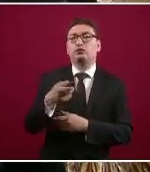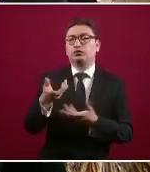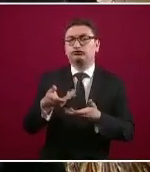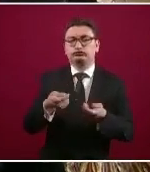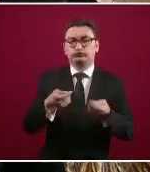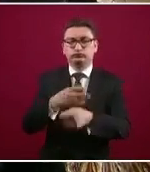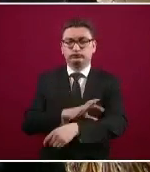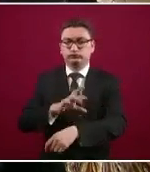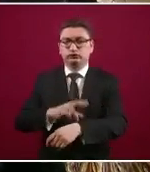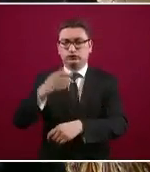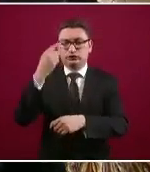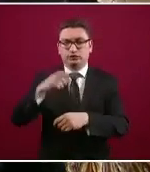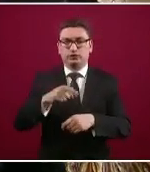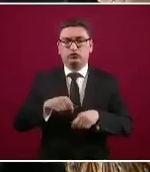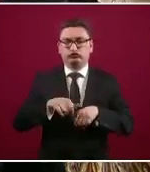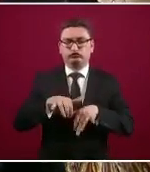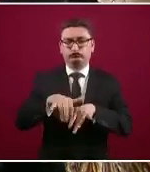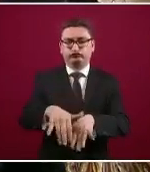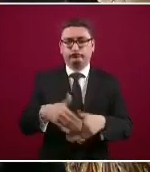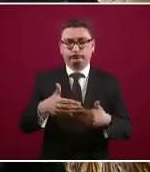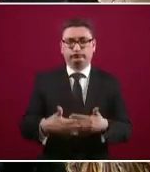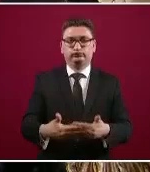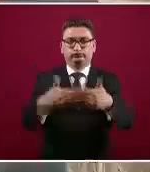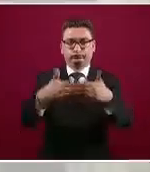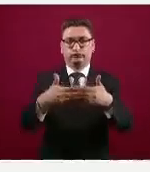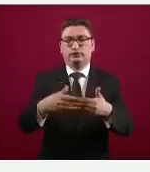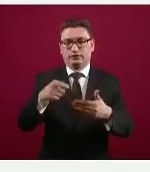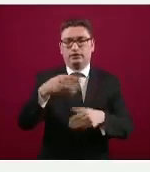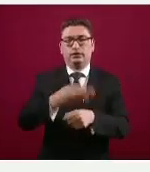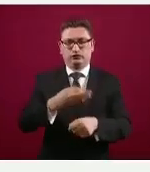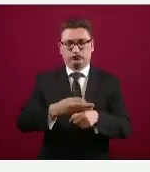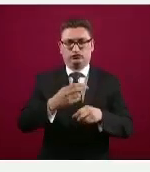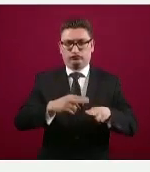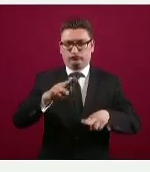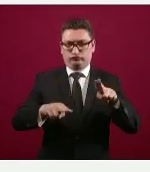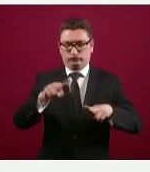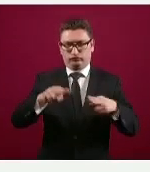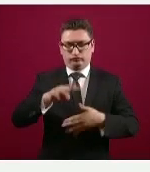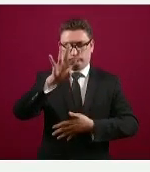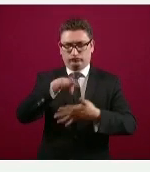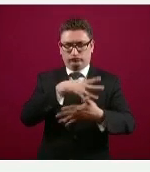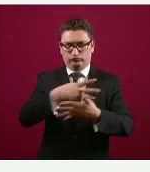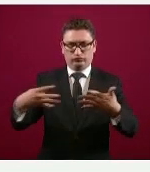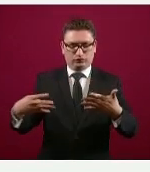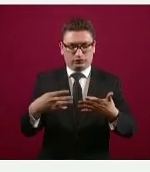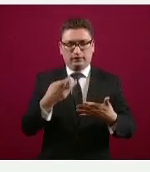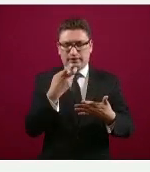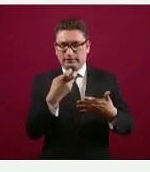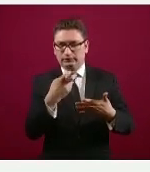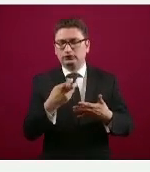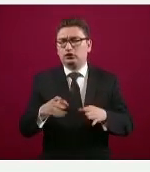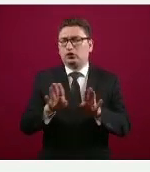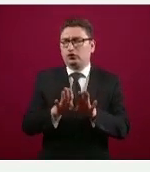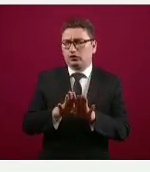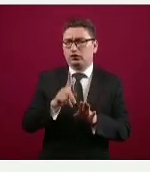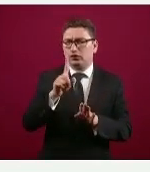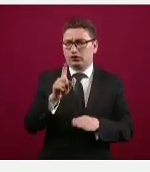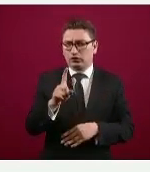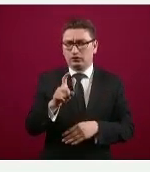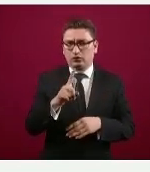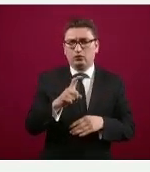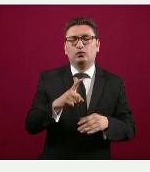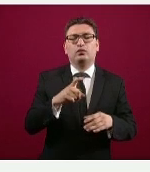las presas. Aquí tienen ustedes un estado actual de las extracciones en los